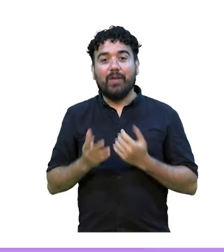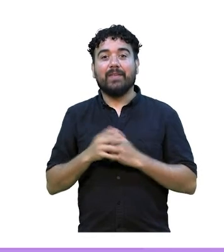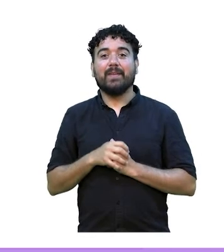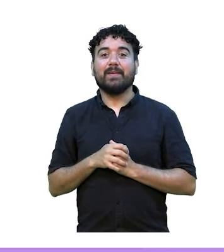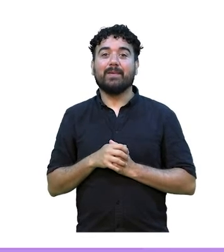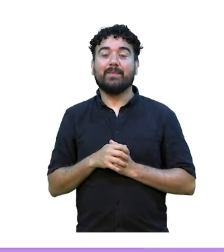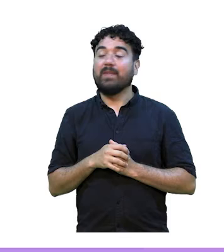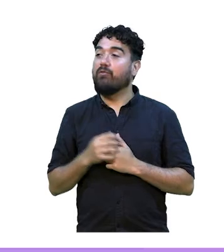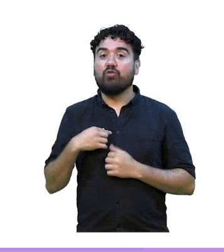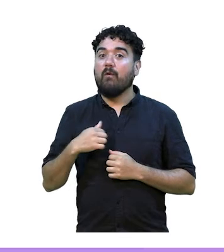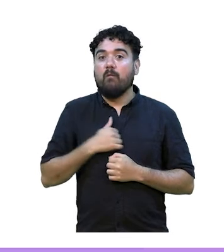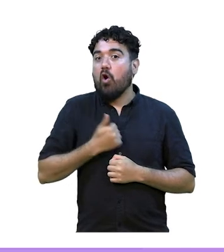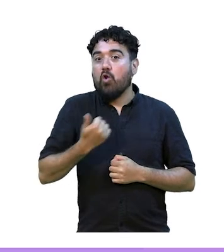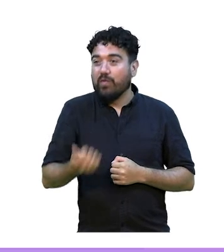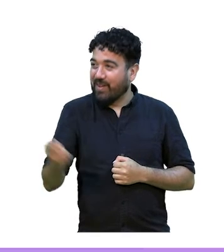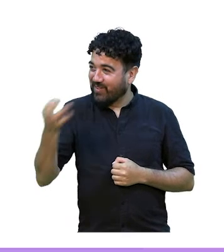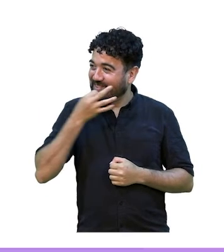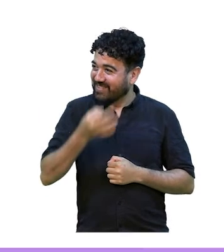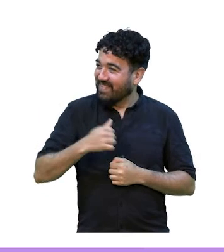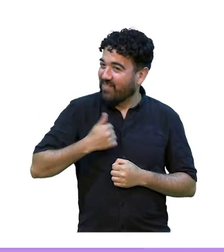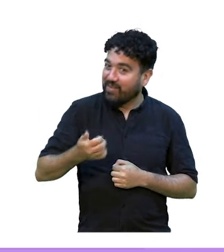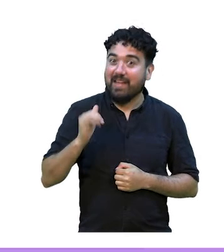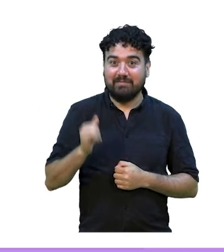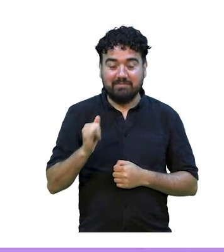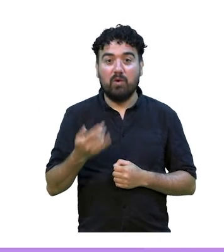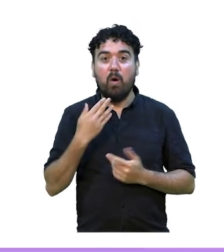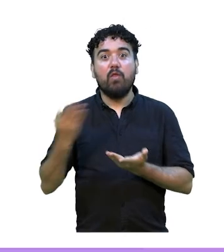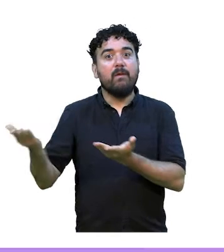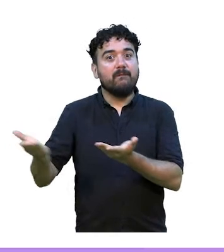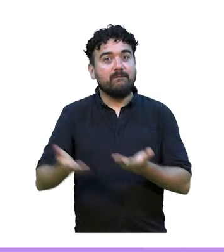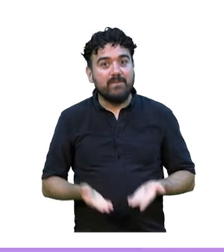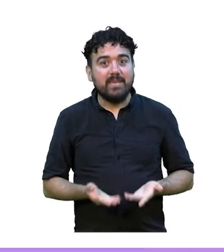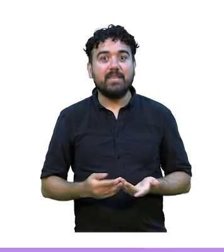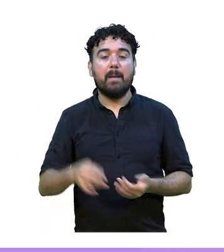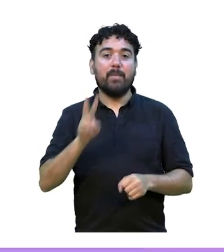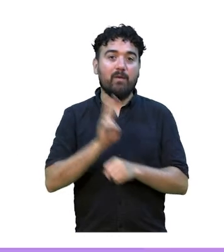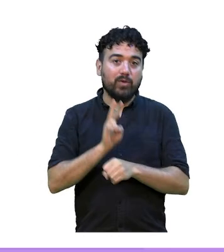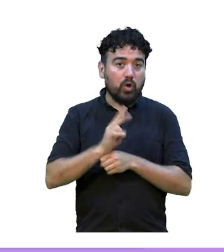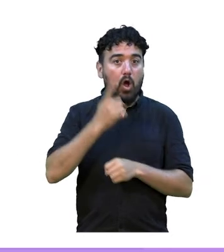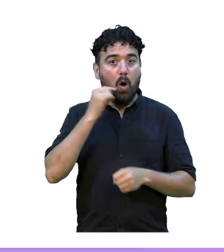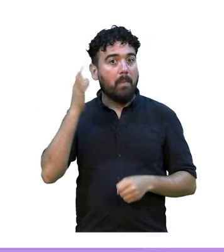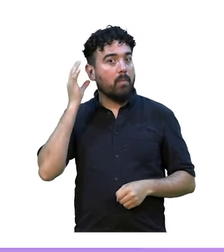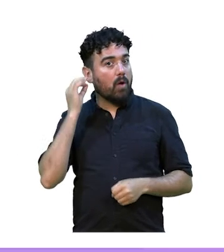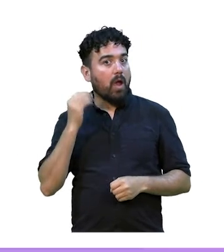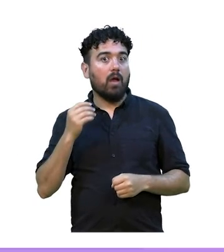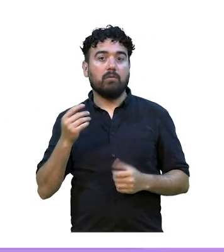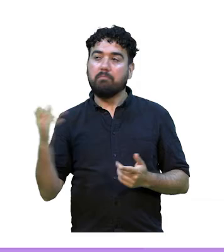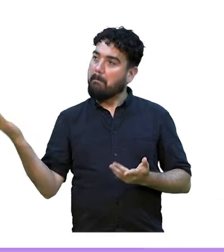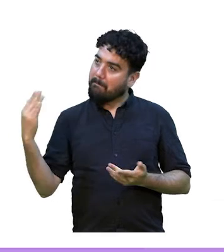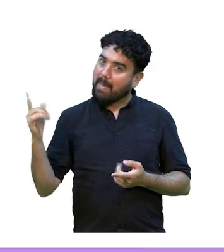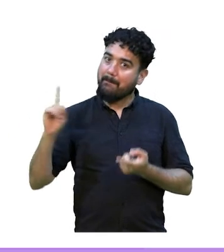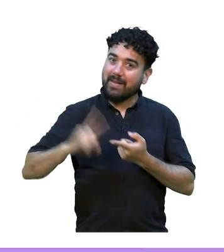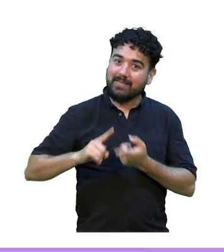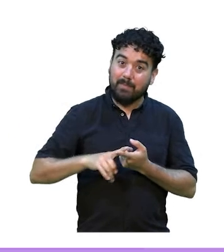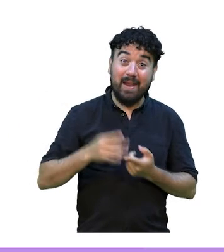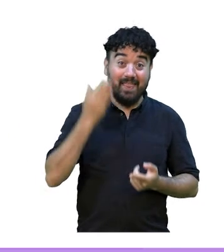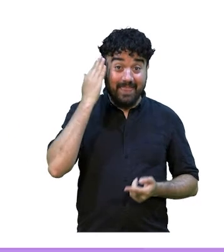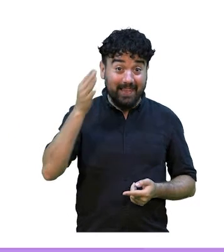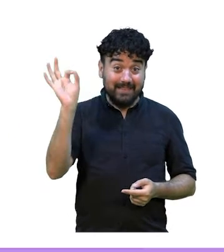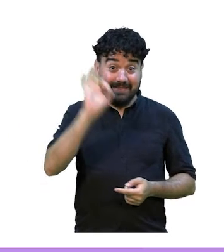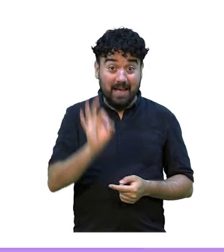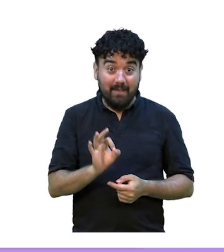comprenderán. Y como era voluntario, como tú bien dices, cuando se invitaba a las y a los profesores